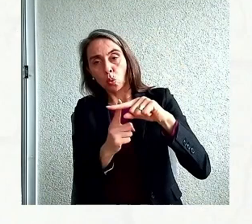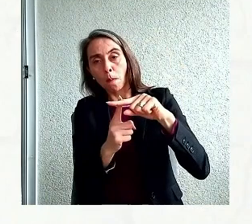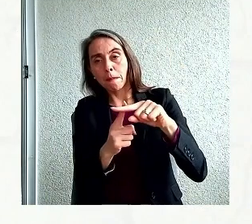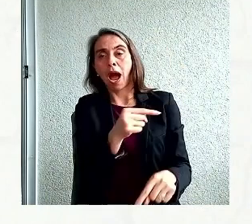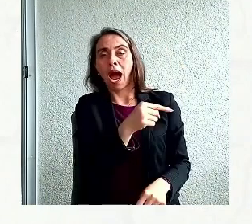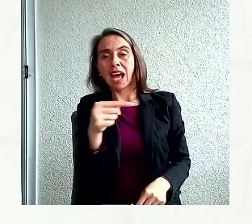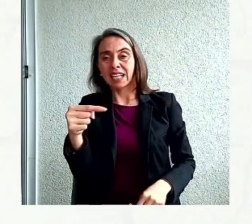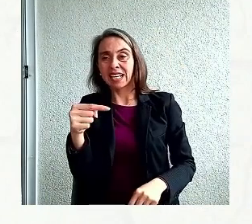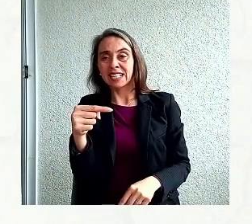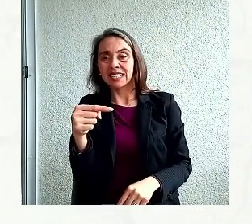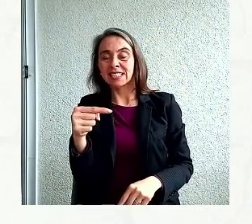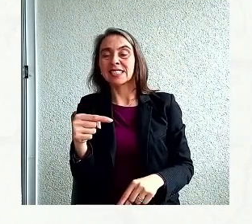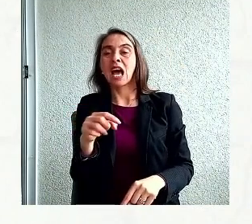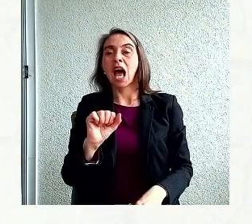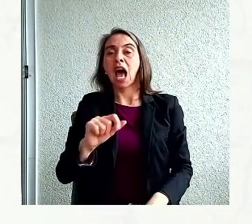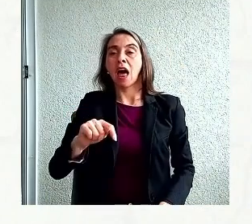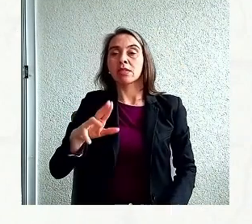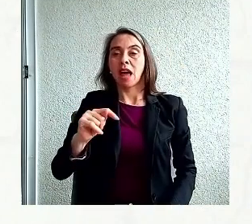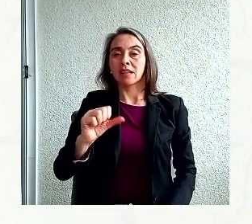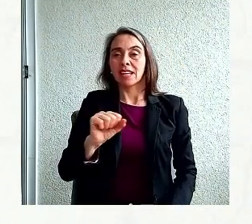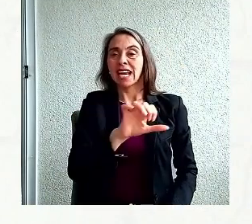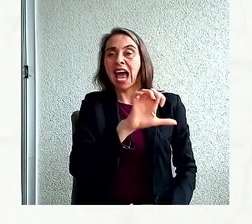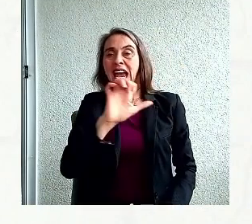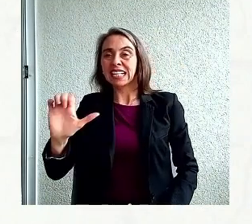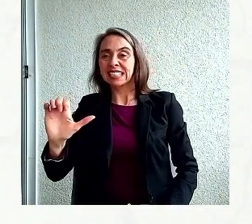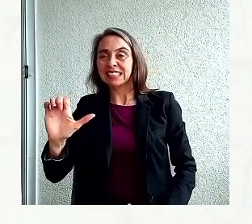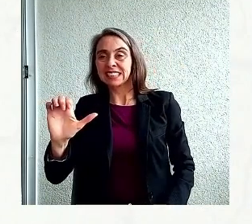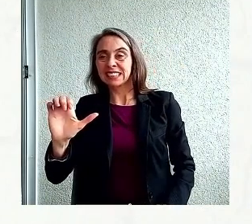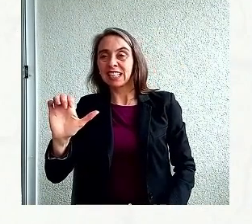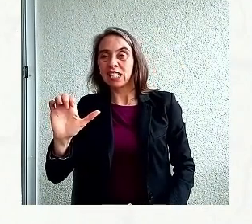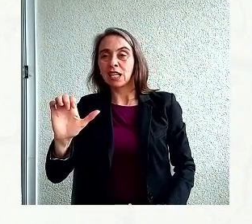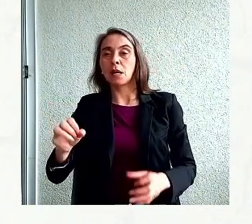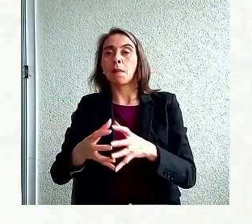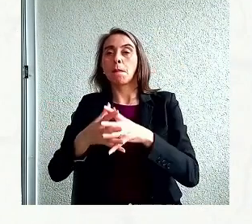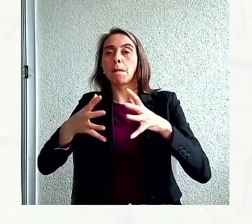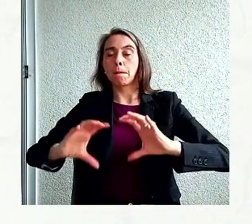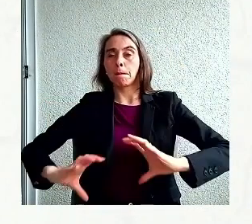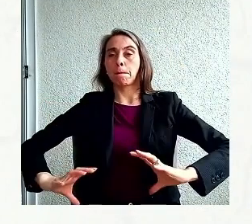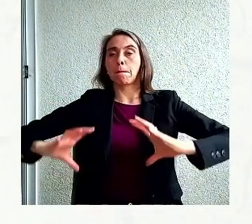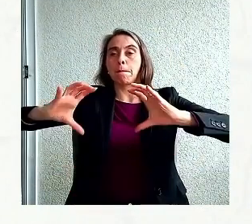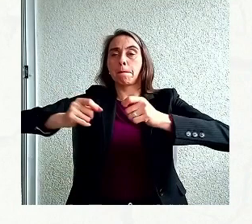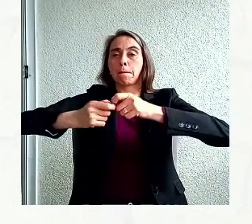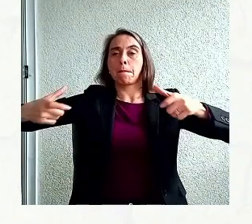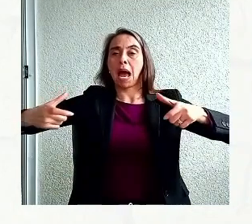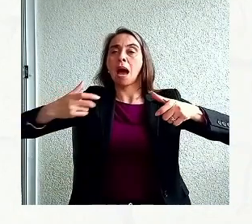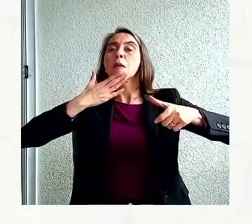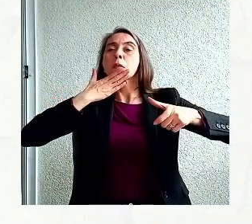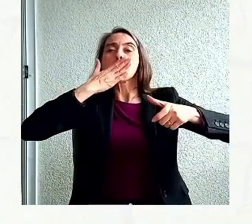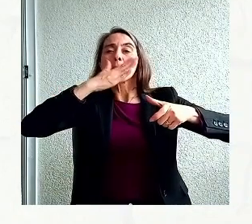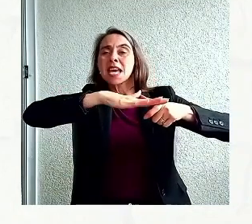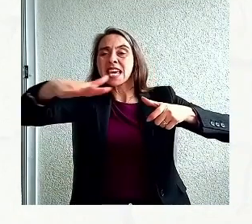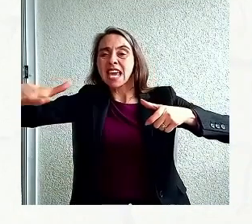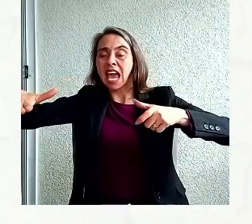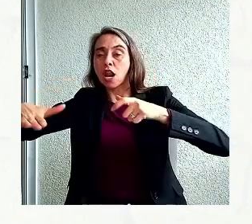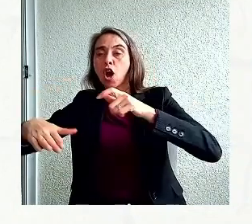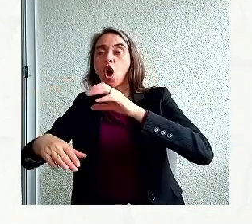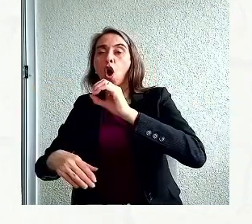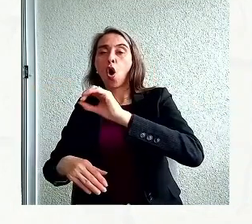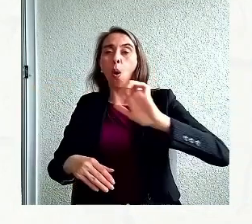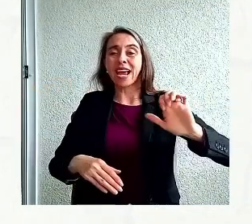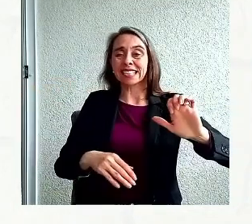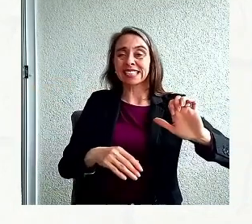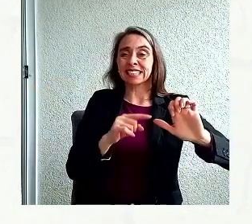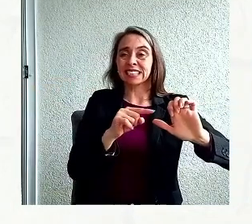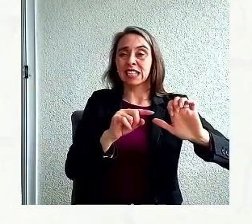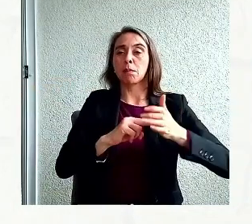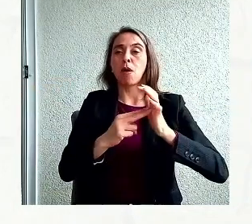hielo, pero el oeste está siendo fuertemente golpeado. Entonces ahí tenemos un hotspot de cambio muy, muy fuerte, y coincide